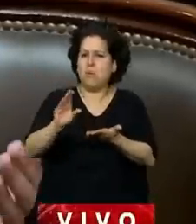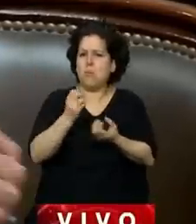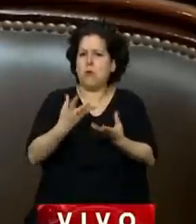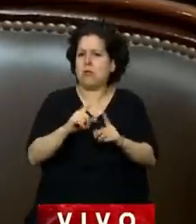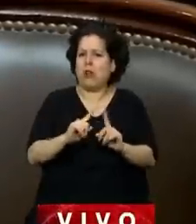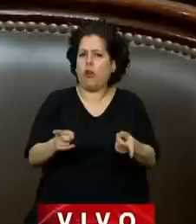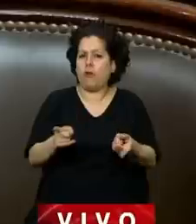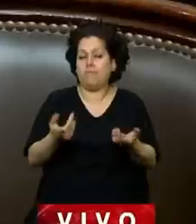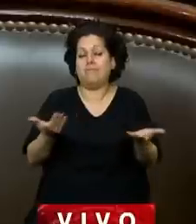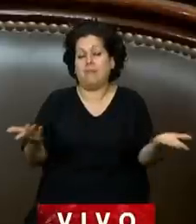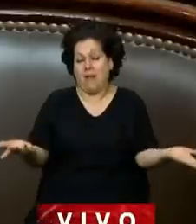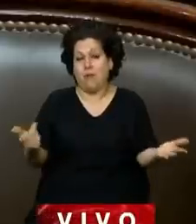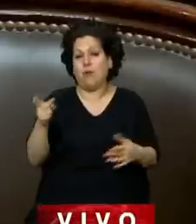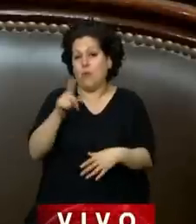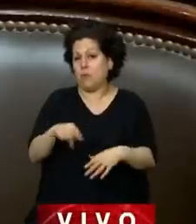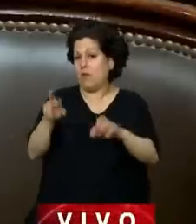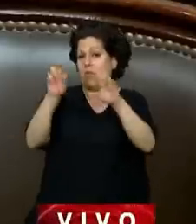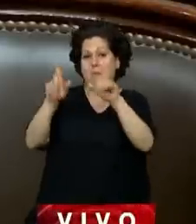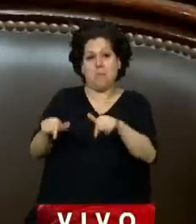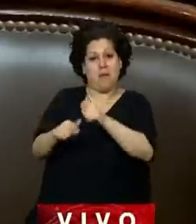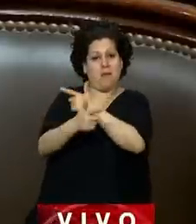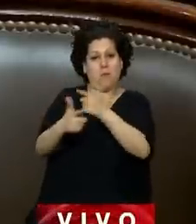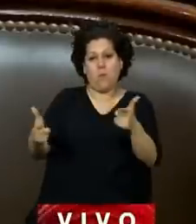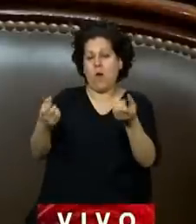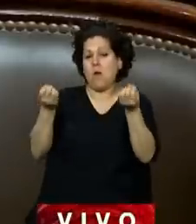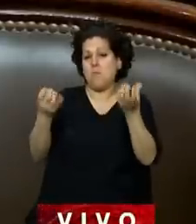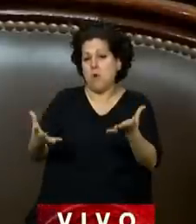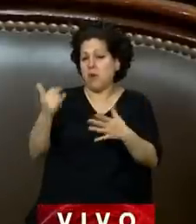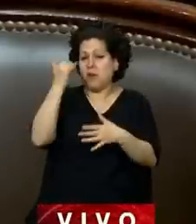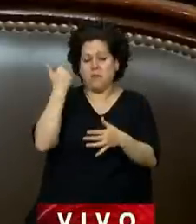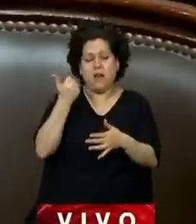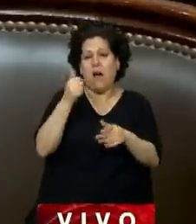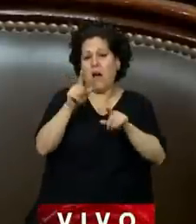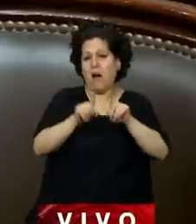¿Saben por qué no aplican su plan? Porque ya liquidaron todas las cajas.